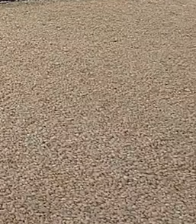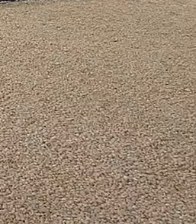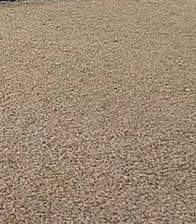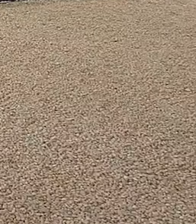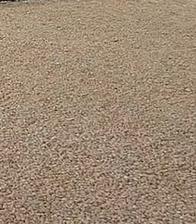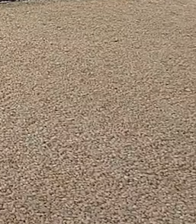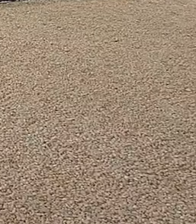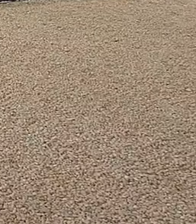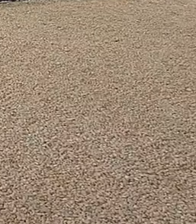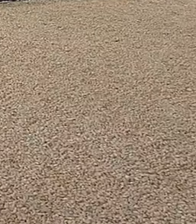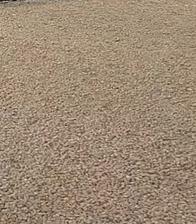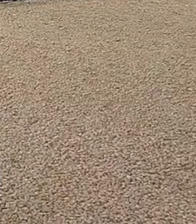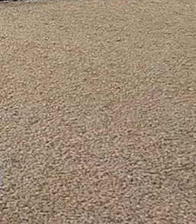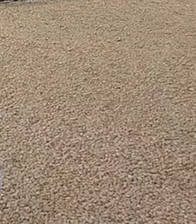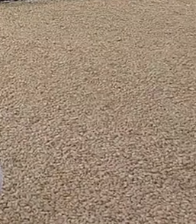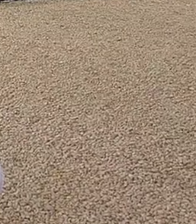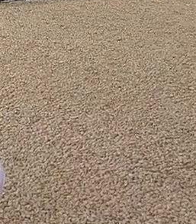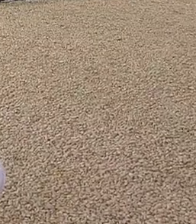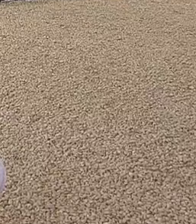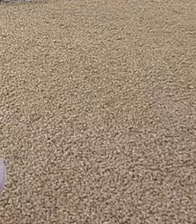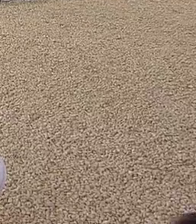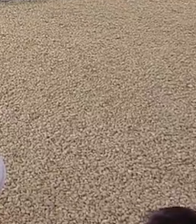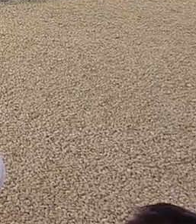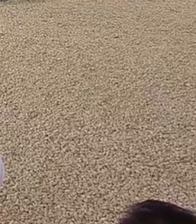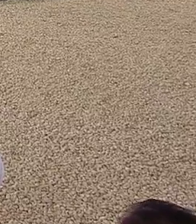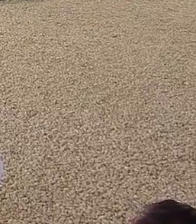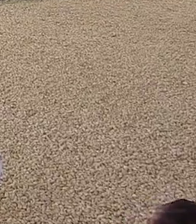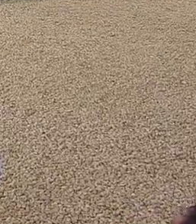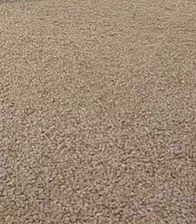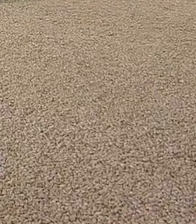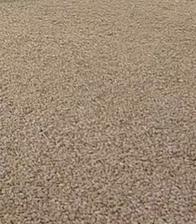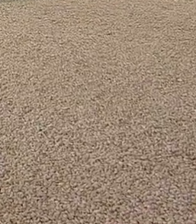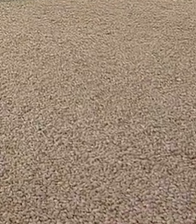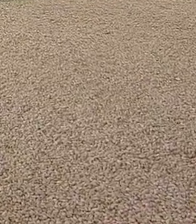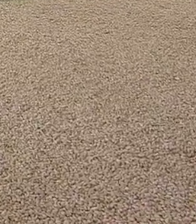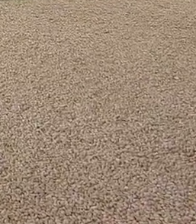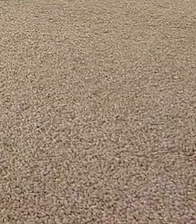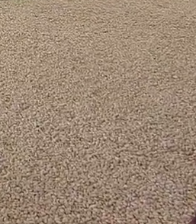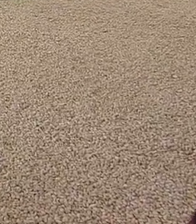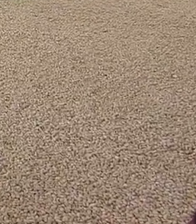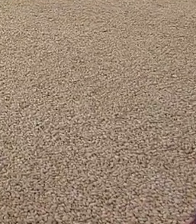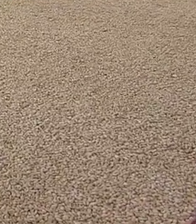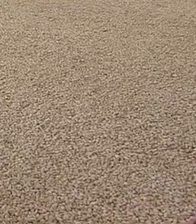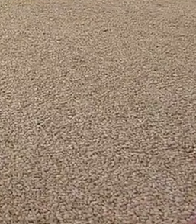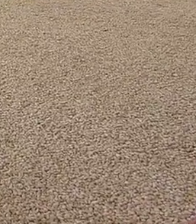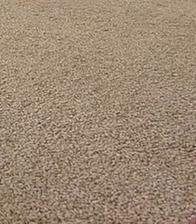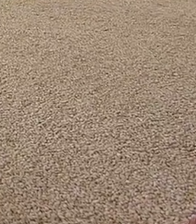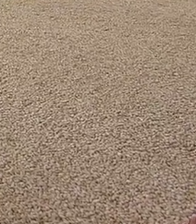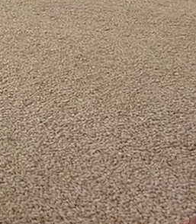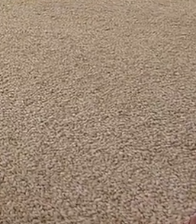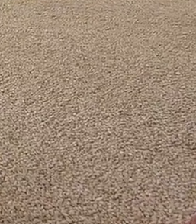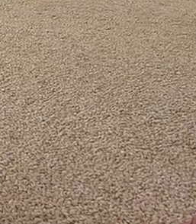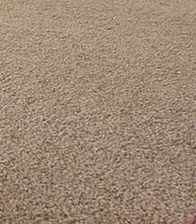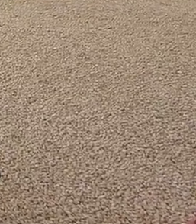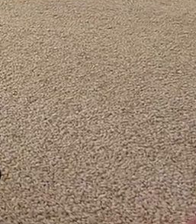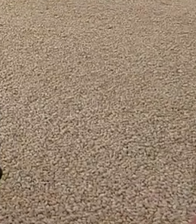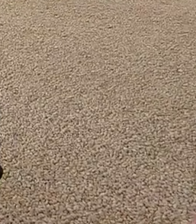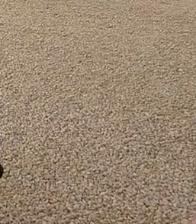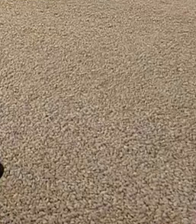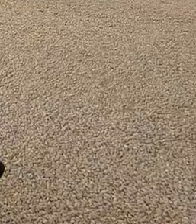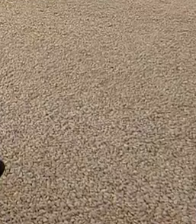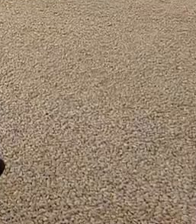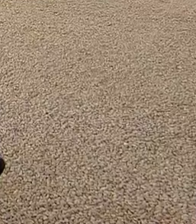Gobierno de México. Así está. ¿Cómo está la situación? Hay una denuncia